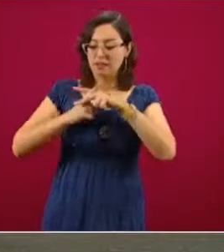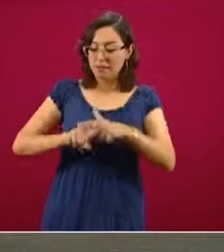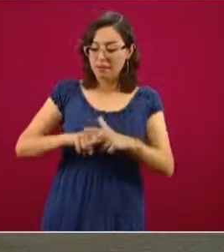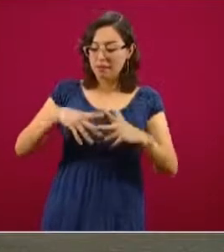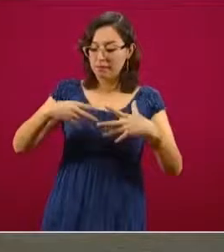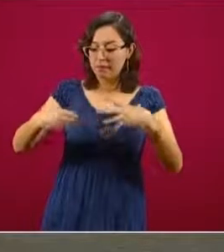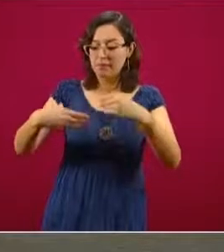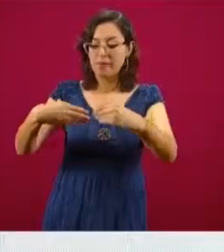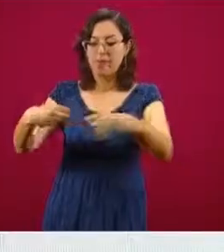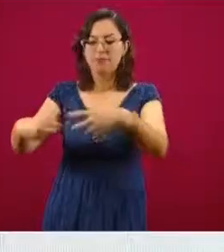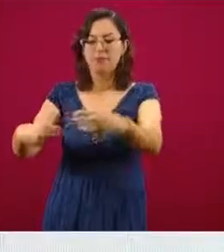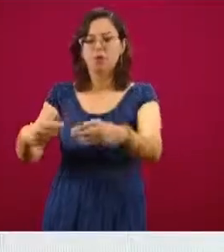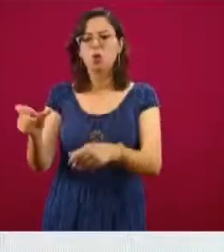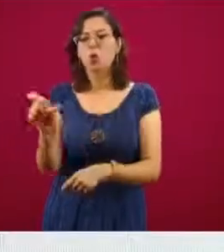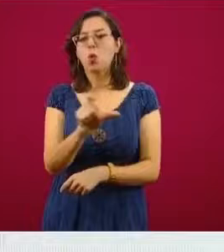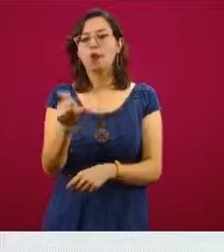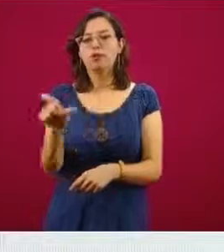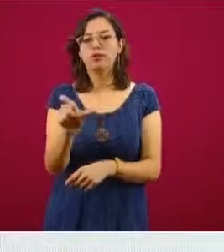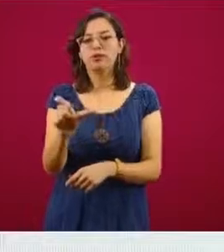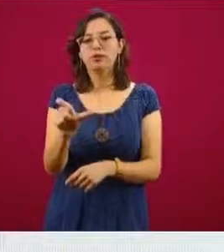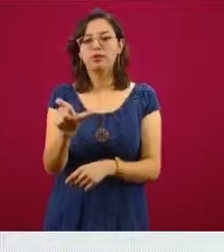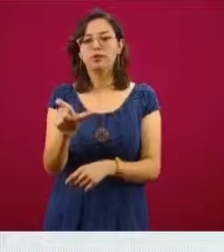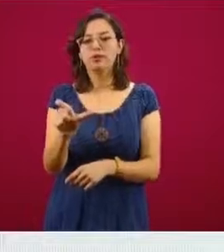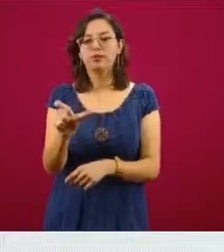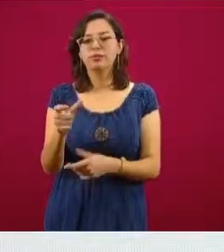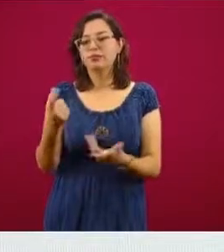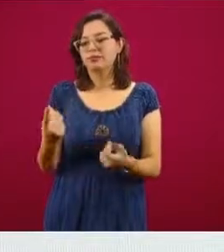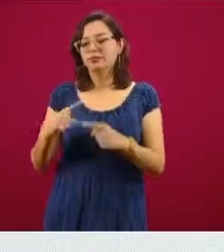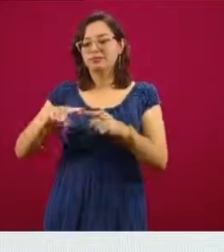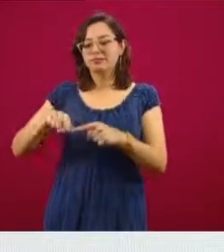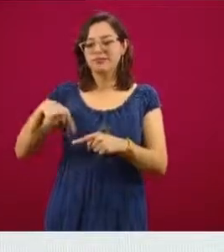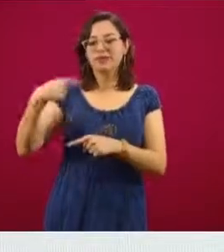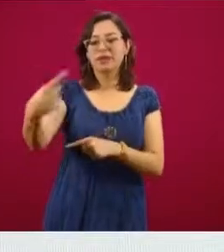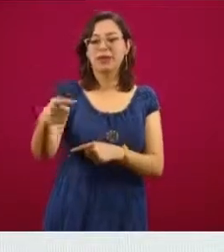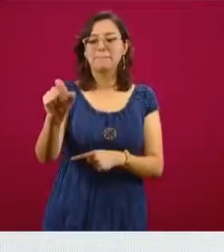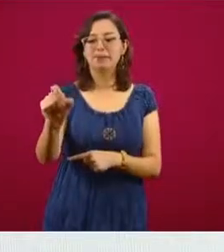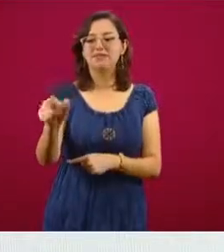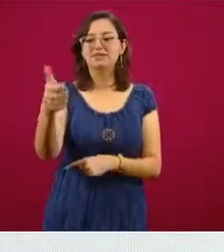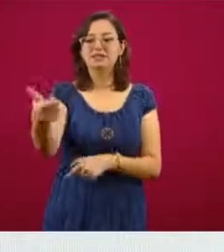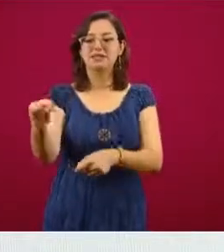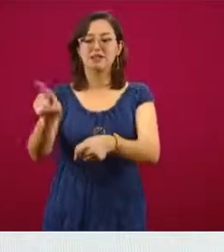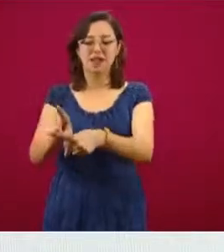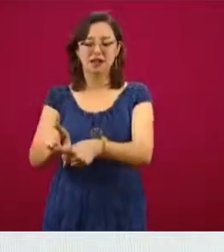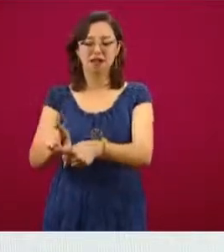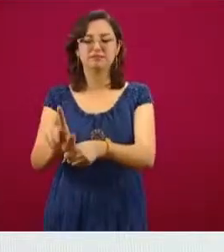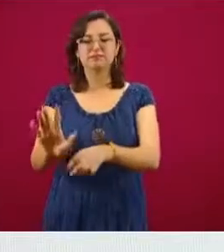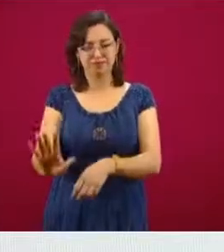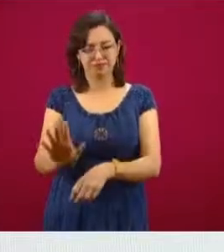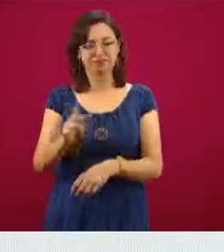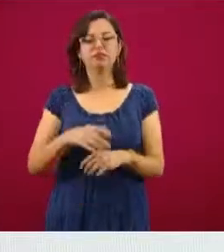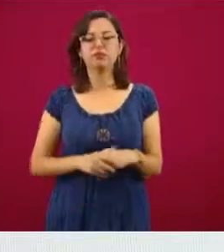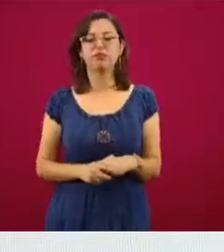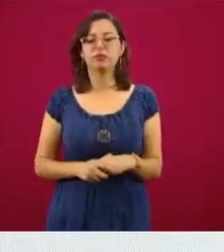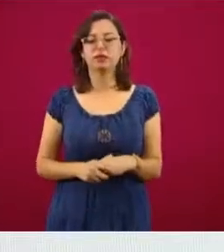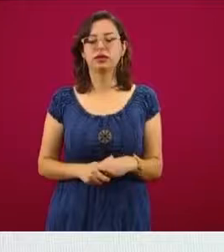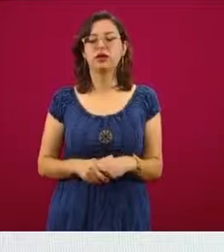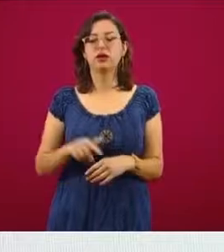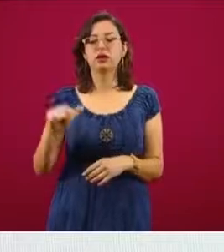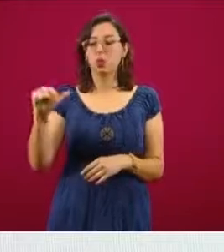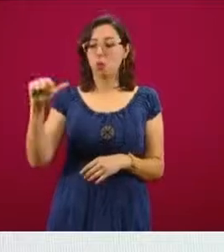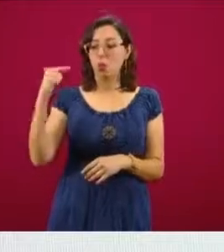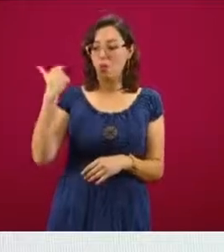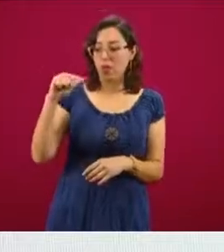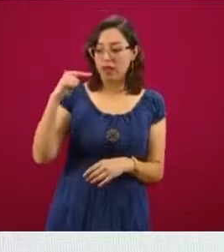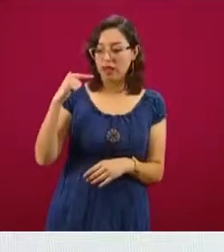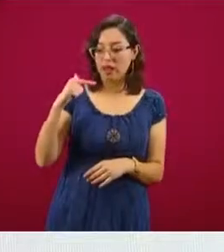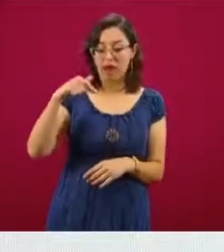o 26 días después del primer caso. Nosotros tuvimos en el punto con Guadalajara,